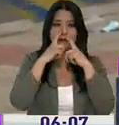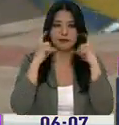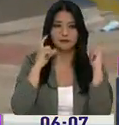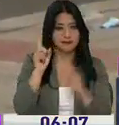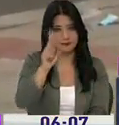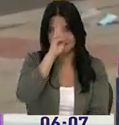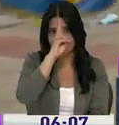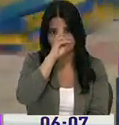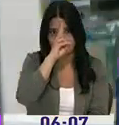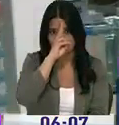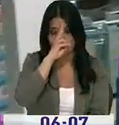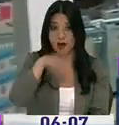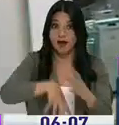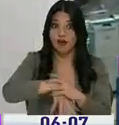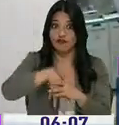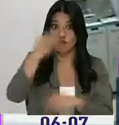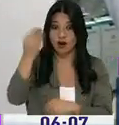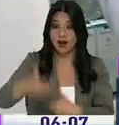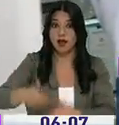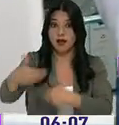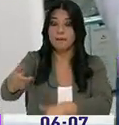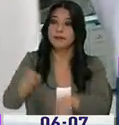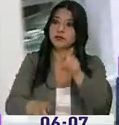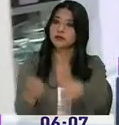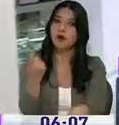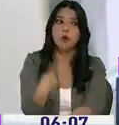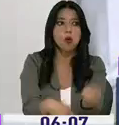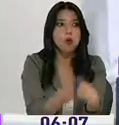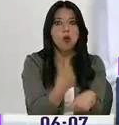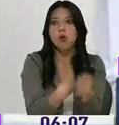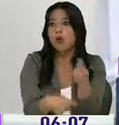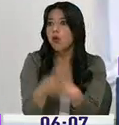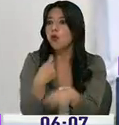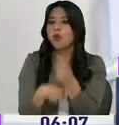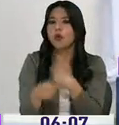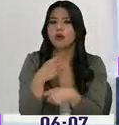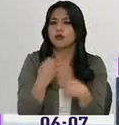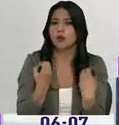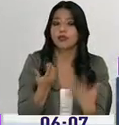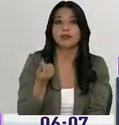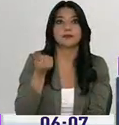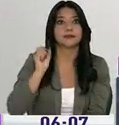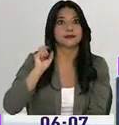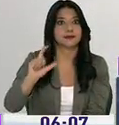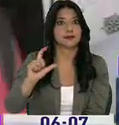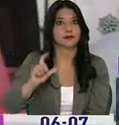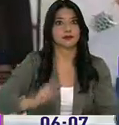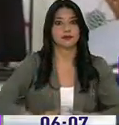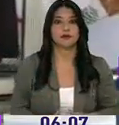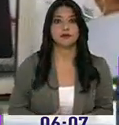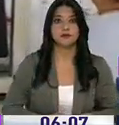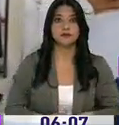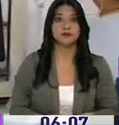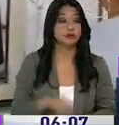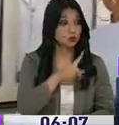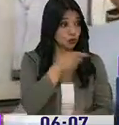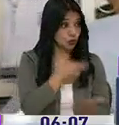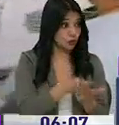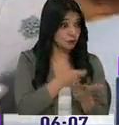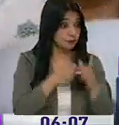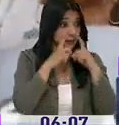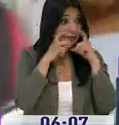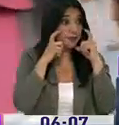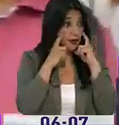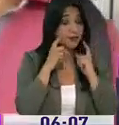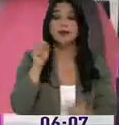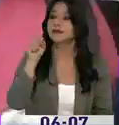de ellas, vendedores ambulantes las revendían a costos más elevados. ¿Estás comprando mascarillas? Yo estoy comprando mascarillas. Ahí